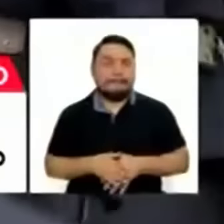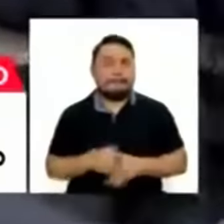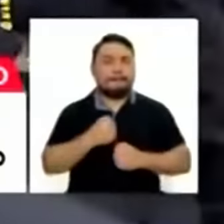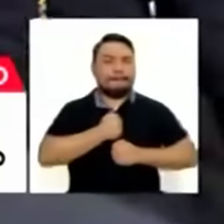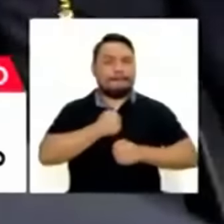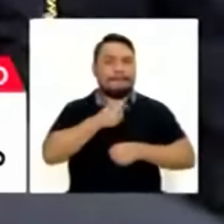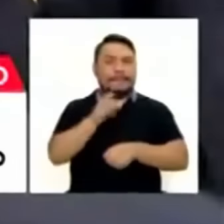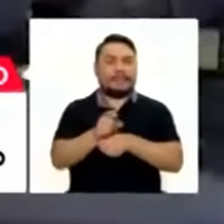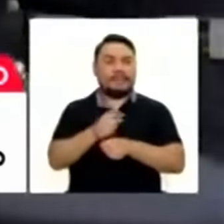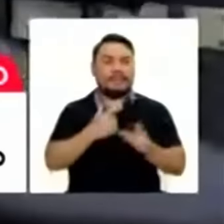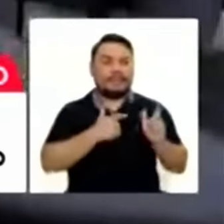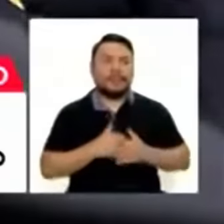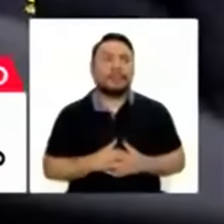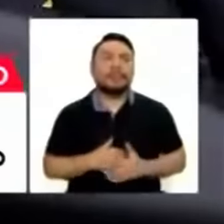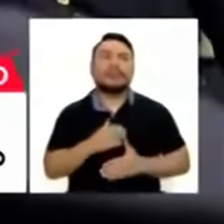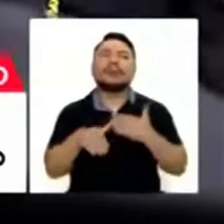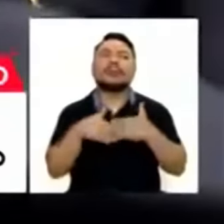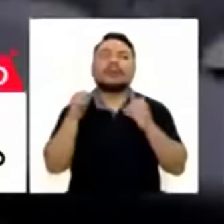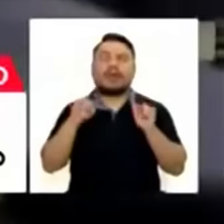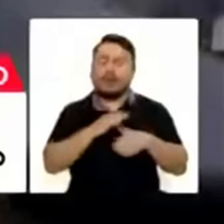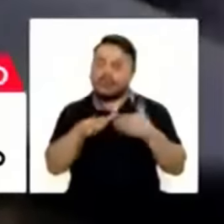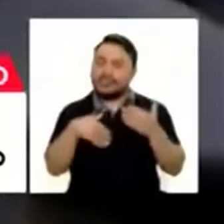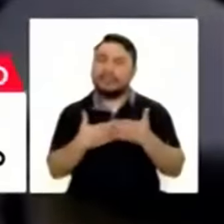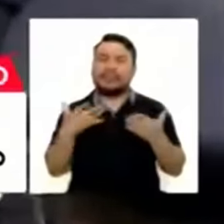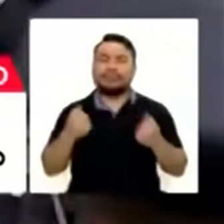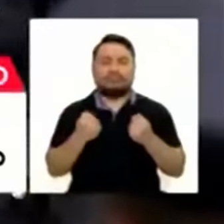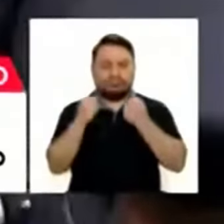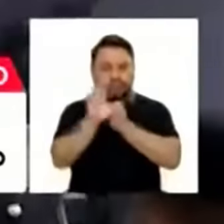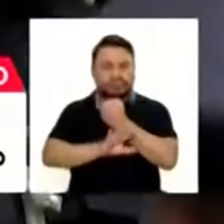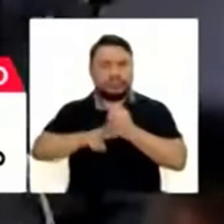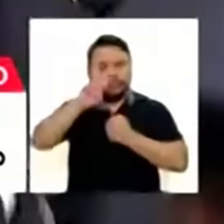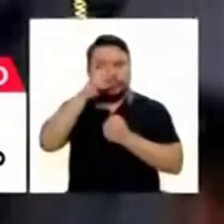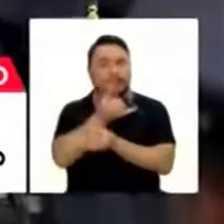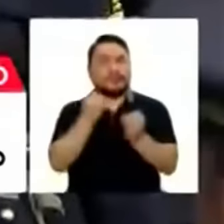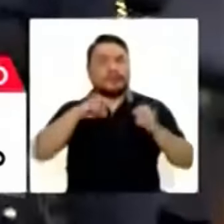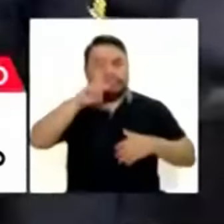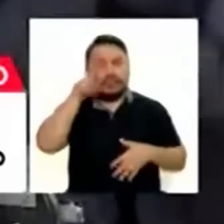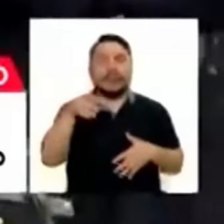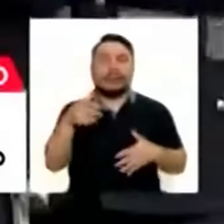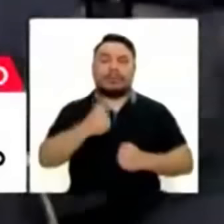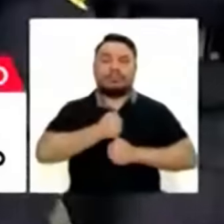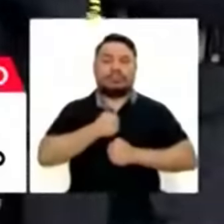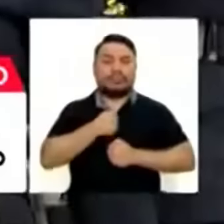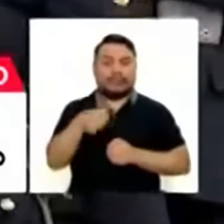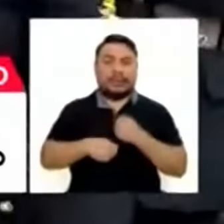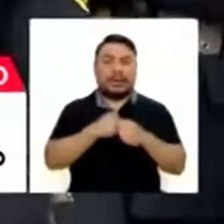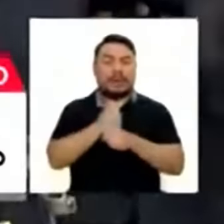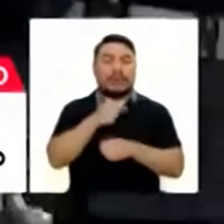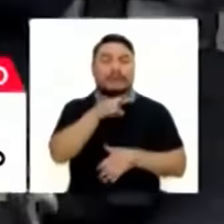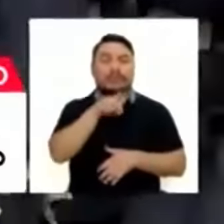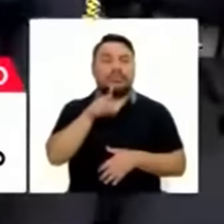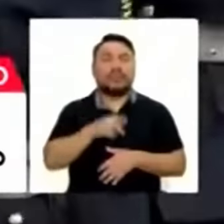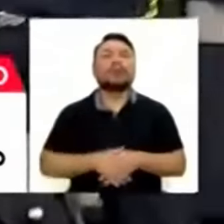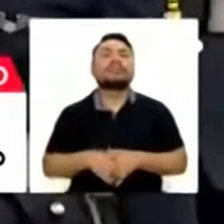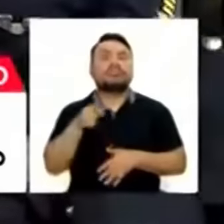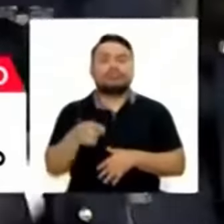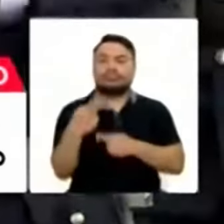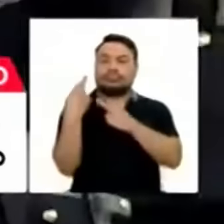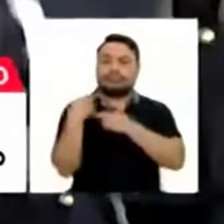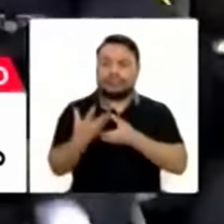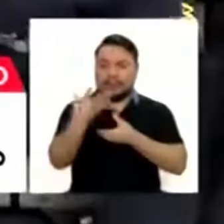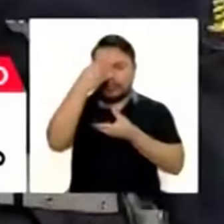que las califica para ser centinelas de la soberanía. Como militares del siglo XXI, desarrollan competencias